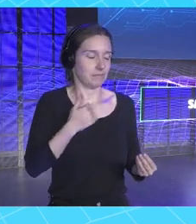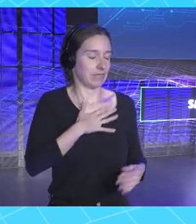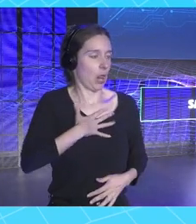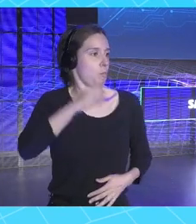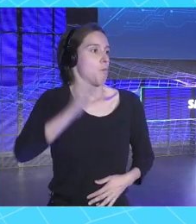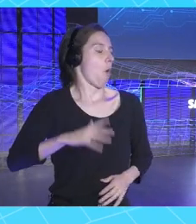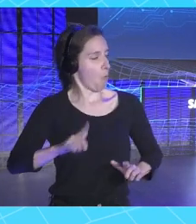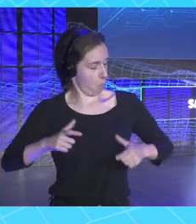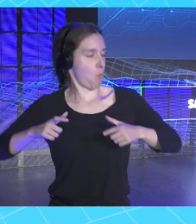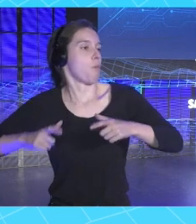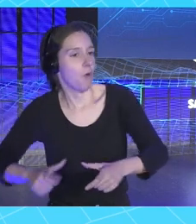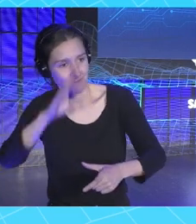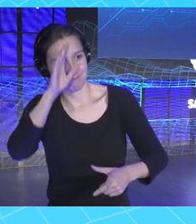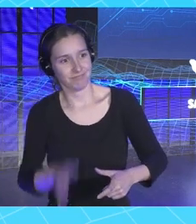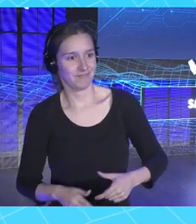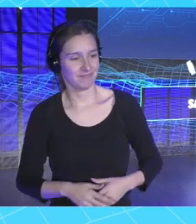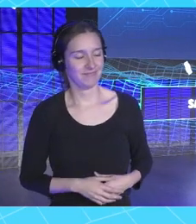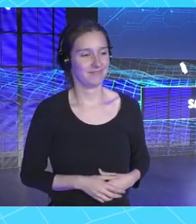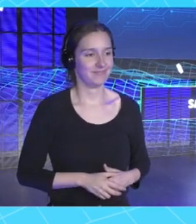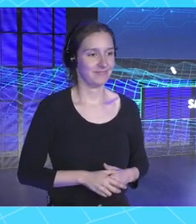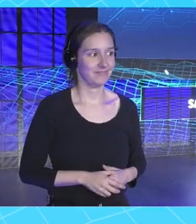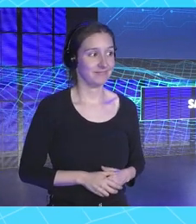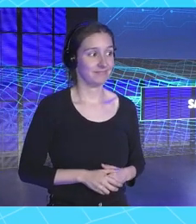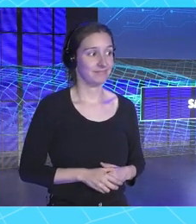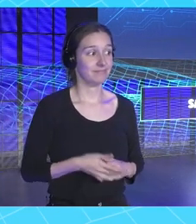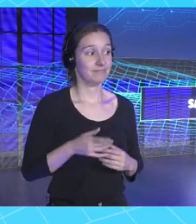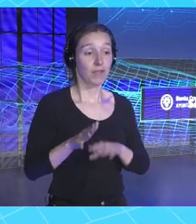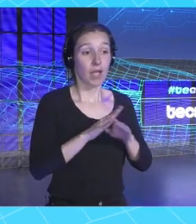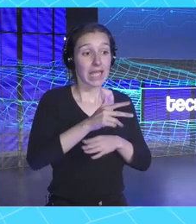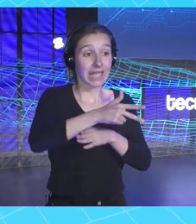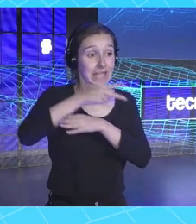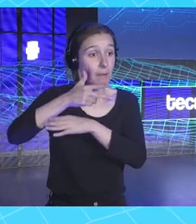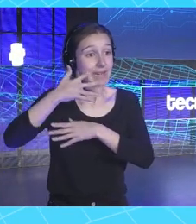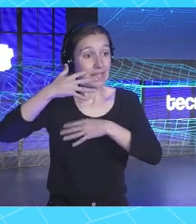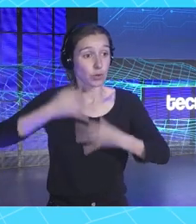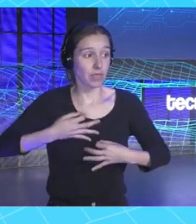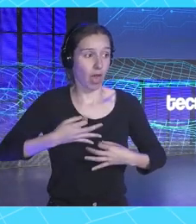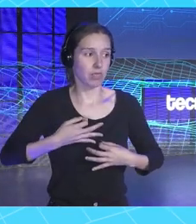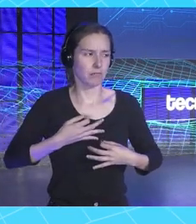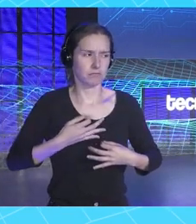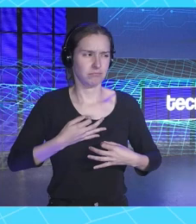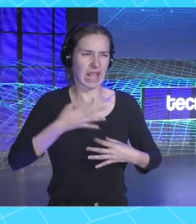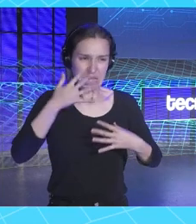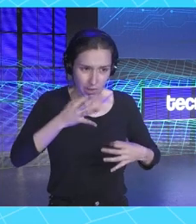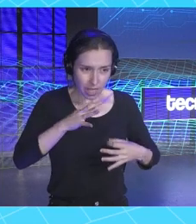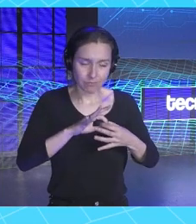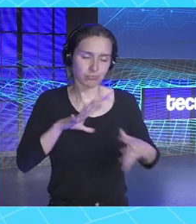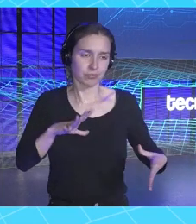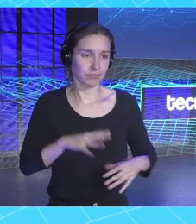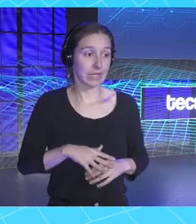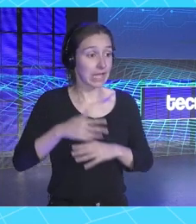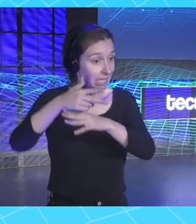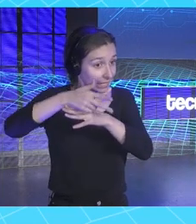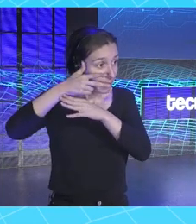va directa cámaras de seguridad no son cámaras de seguridad realmente son cámaras